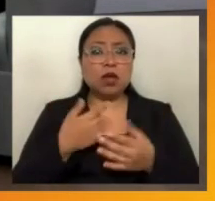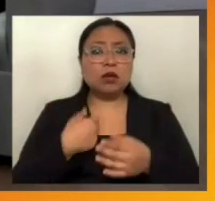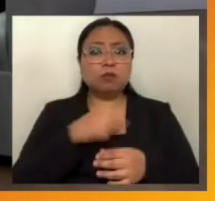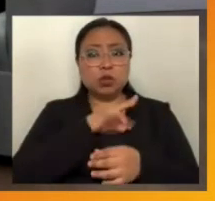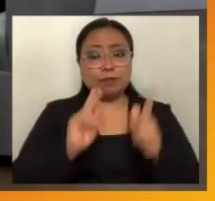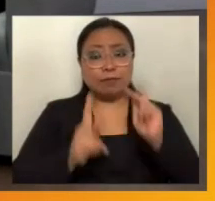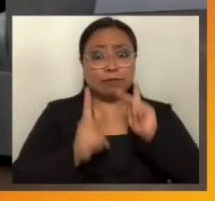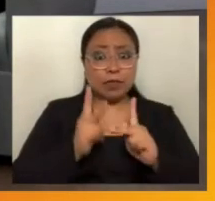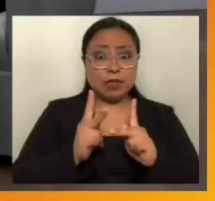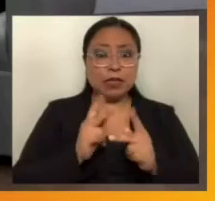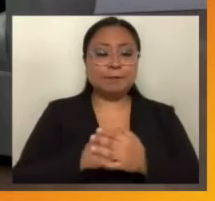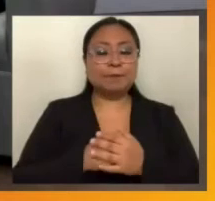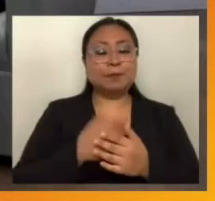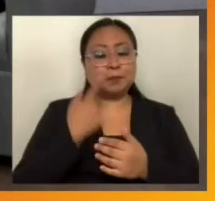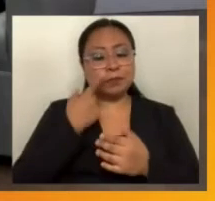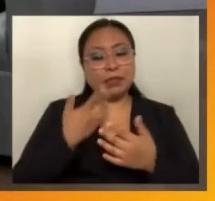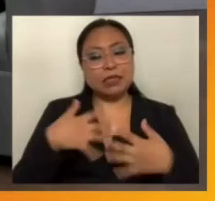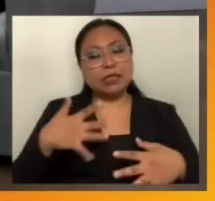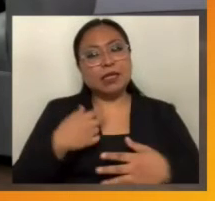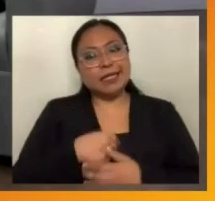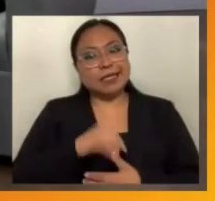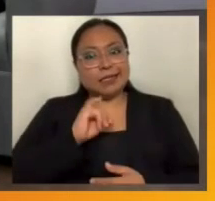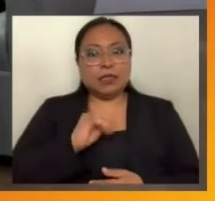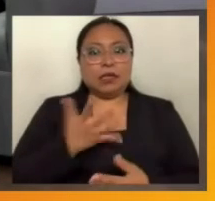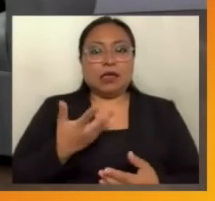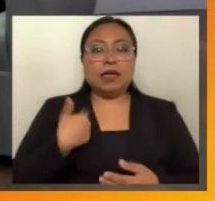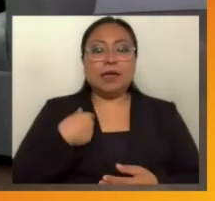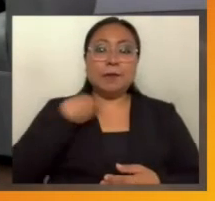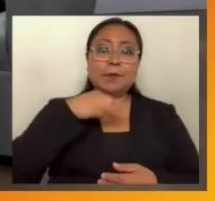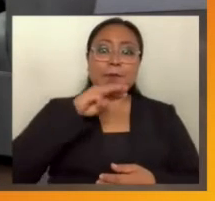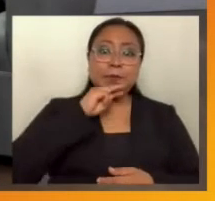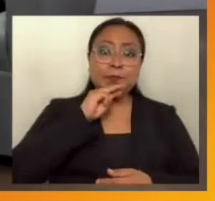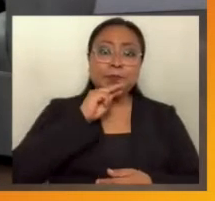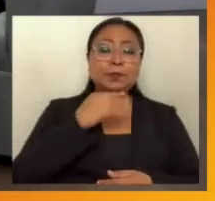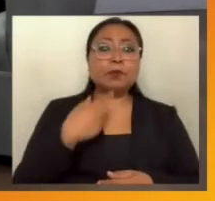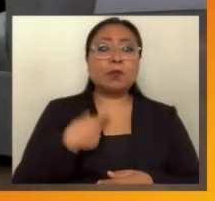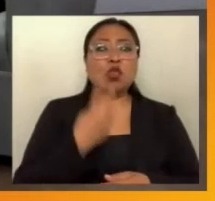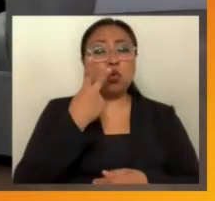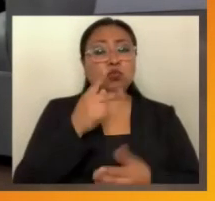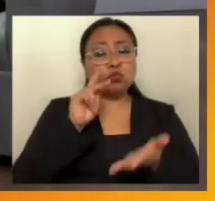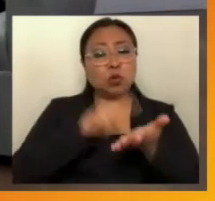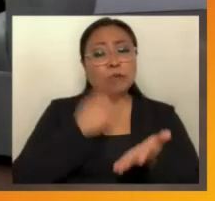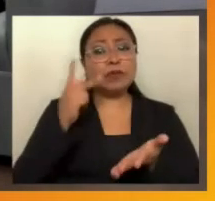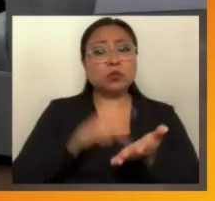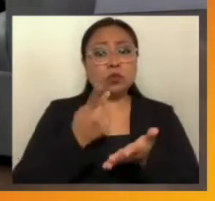fue, mi mamá tuvo cáncer en dos ocasiones, pero